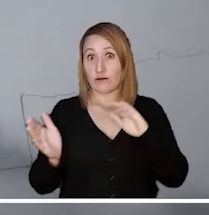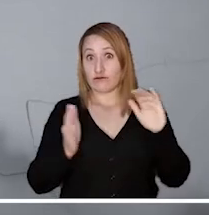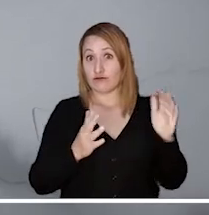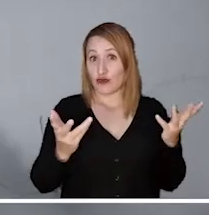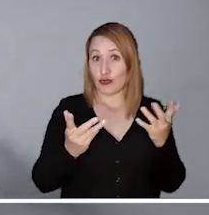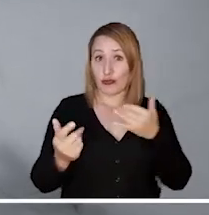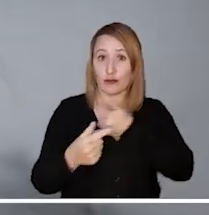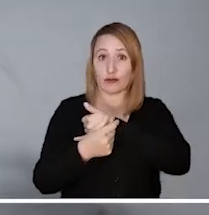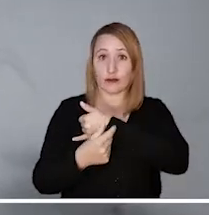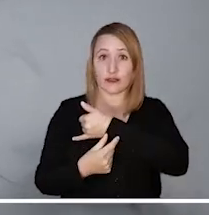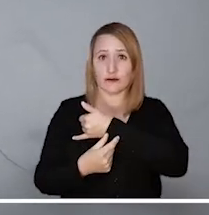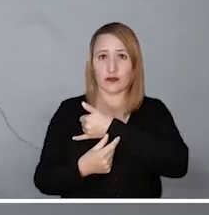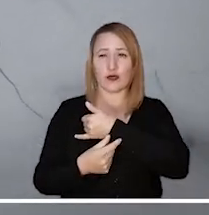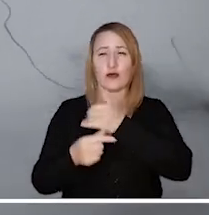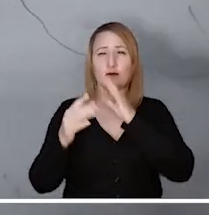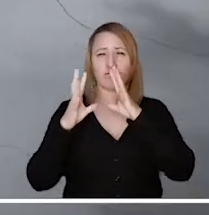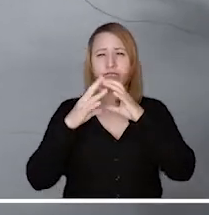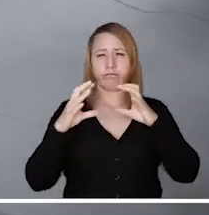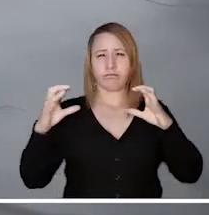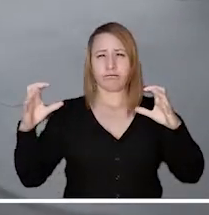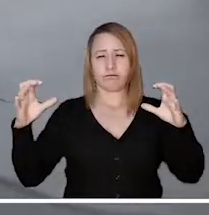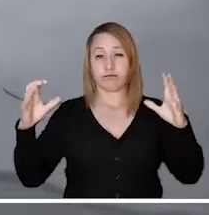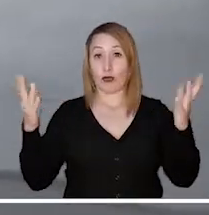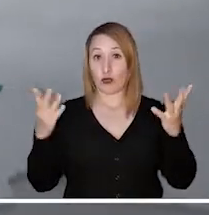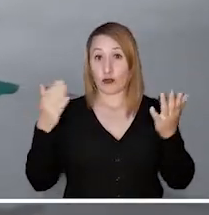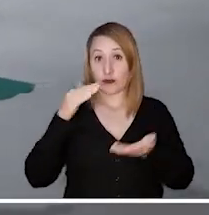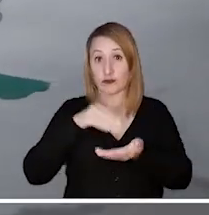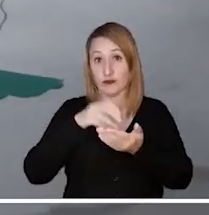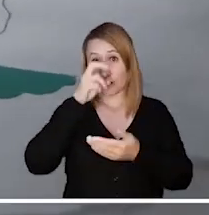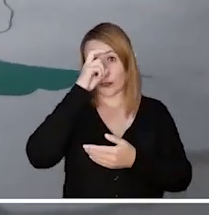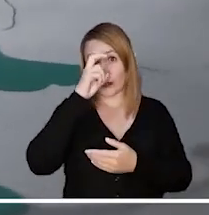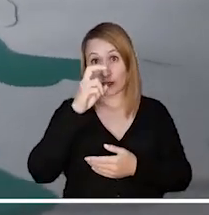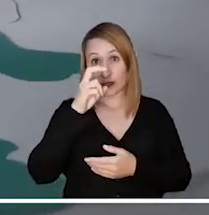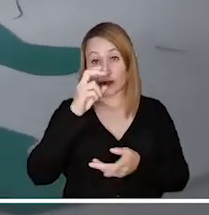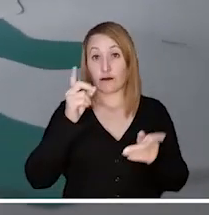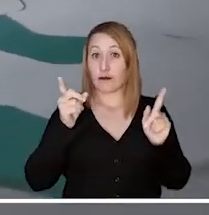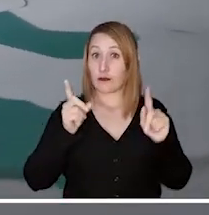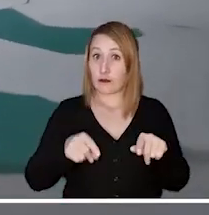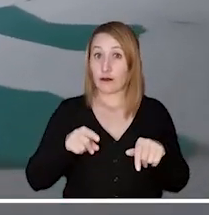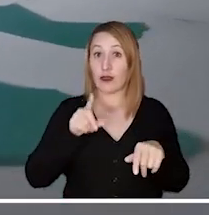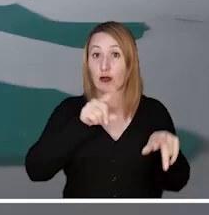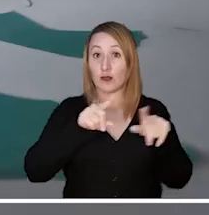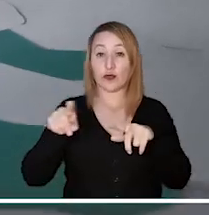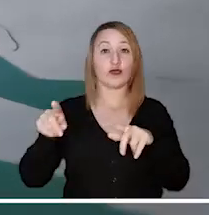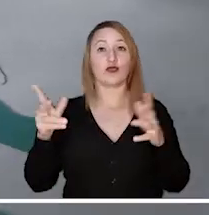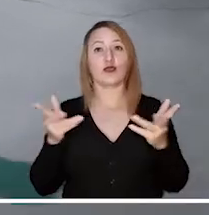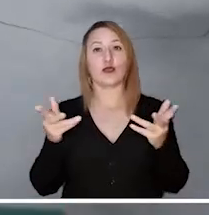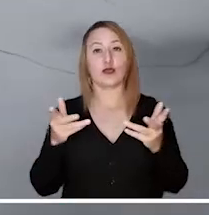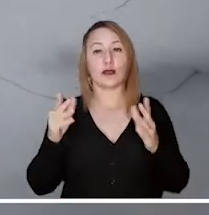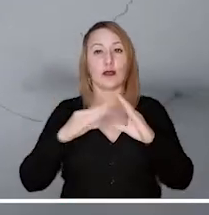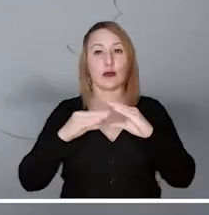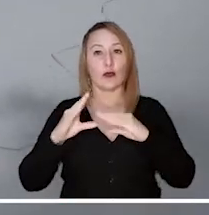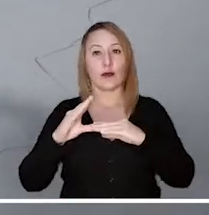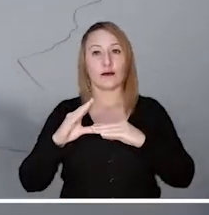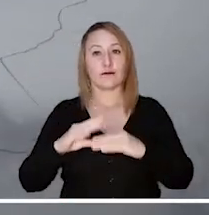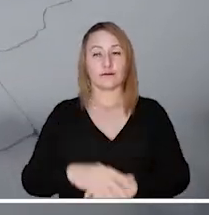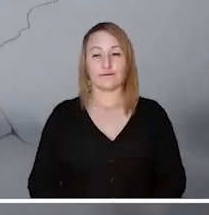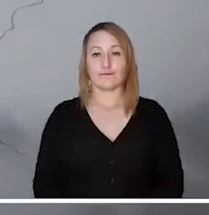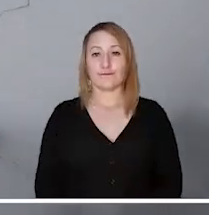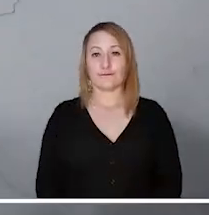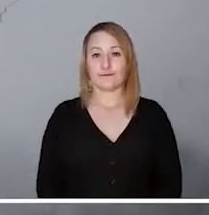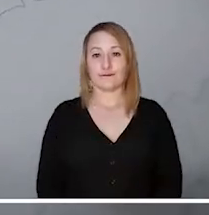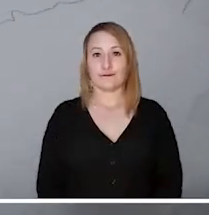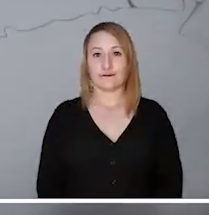Pasemos ahora al Pacífico, donde se prevén nubes cargadas de agua en el centro y norte de la región, así como en sectores puntuales del departamento de